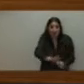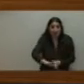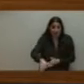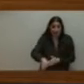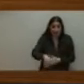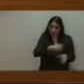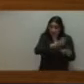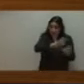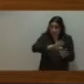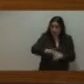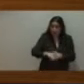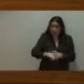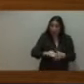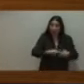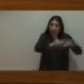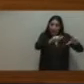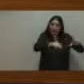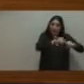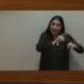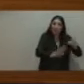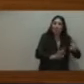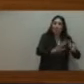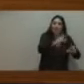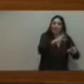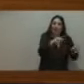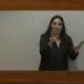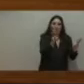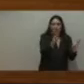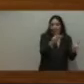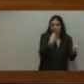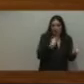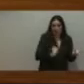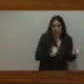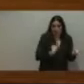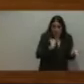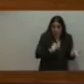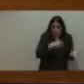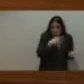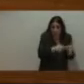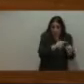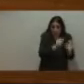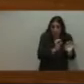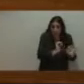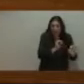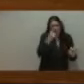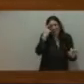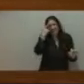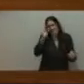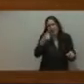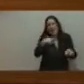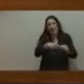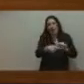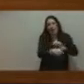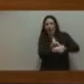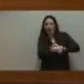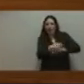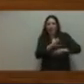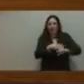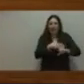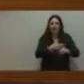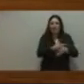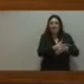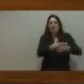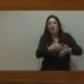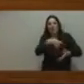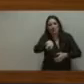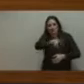acabar con la incineradora, que es lo que ustedes pretenden. Sí, ya sé que tienen algún as en la manga para otros millones de metros cúbicos posterior, para